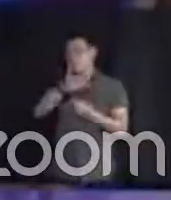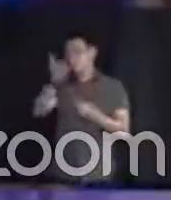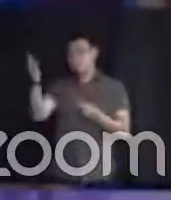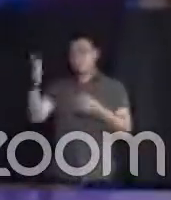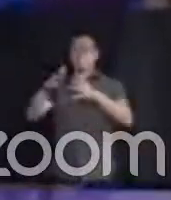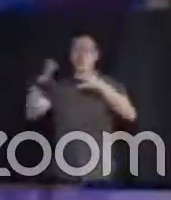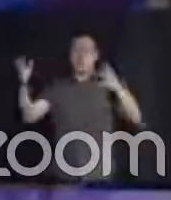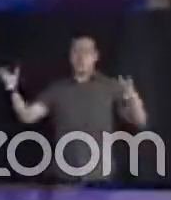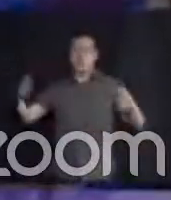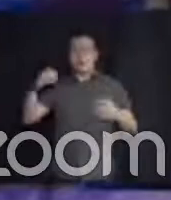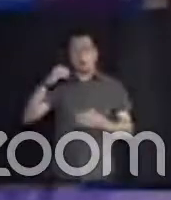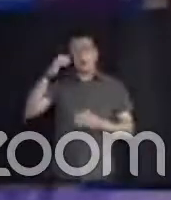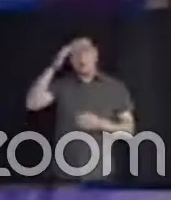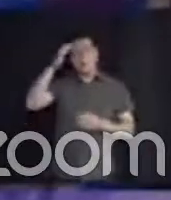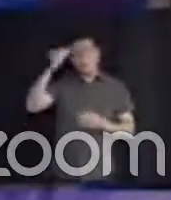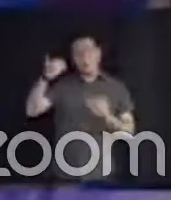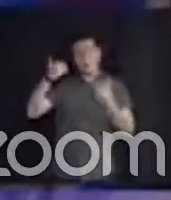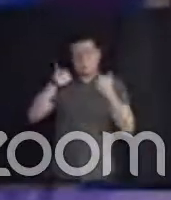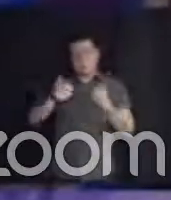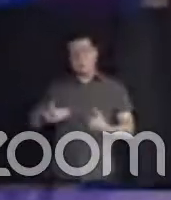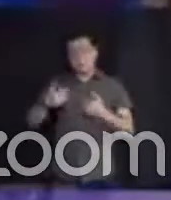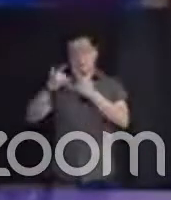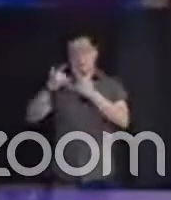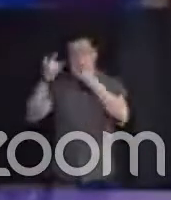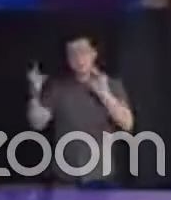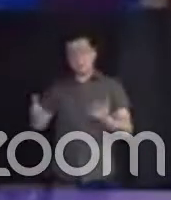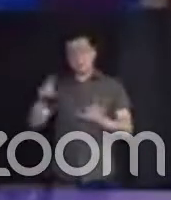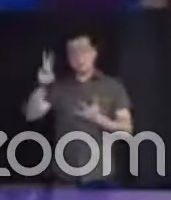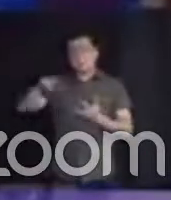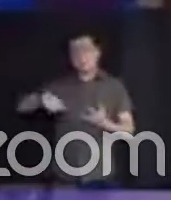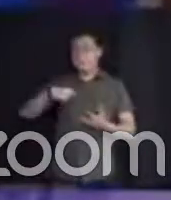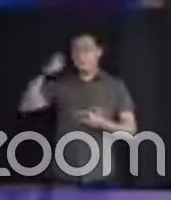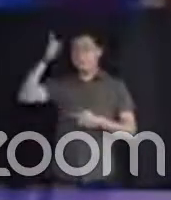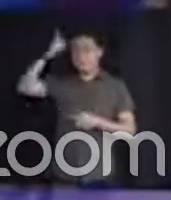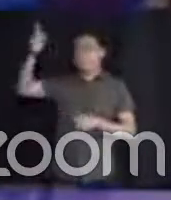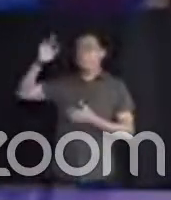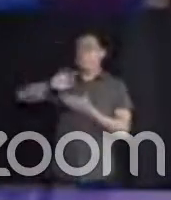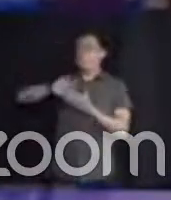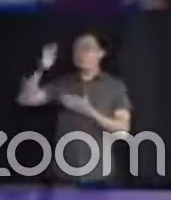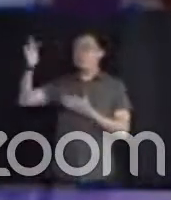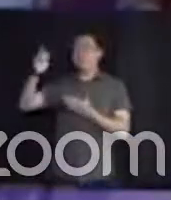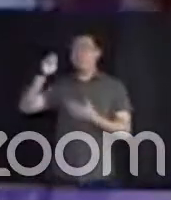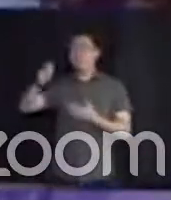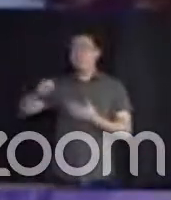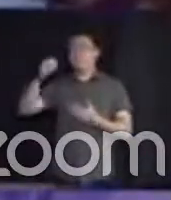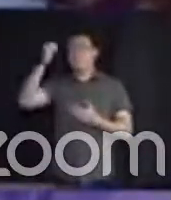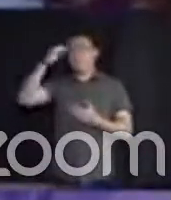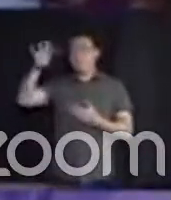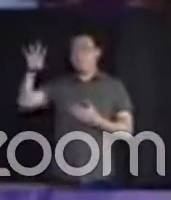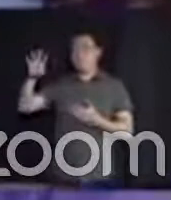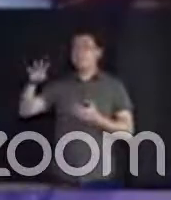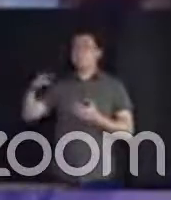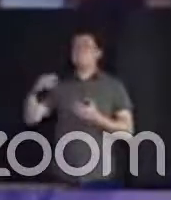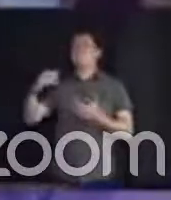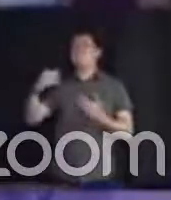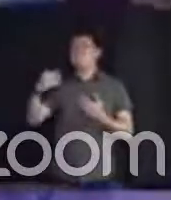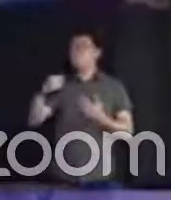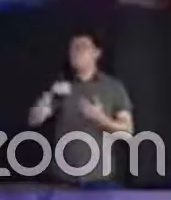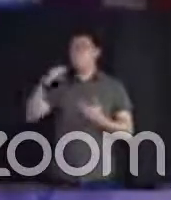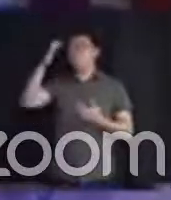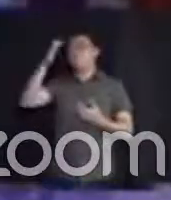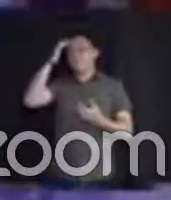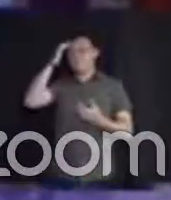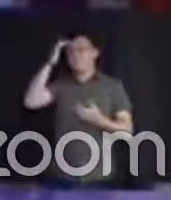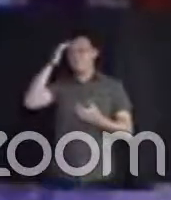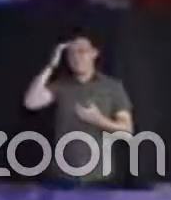La mayoría conoce mi testimonio. Le doy muchísimas gracias a Dios por haberme puesto a OmniLife